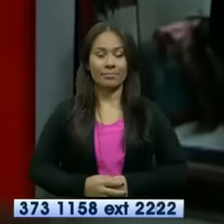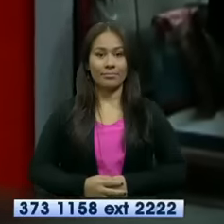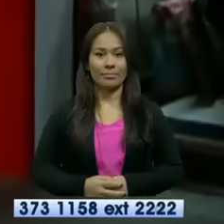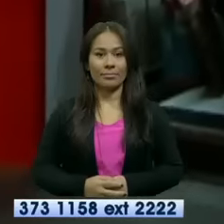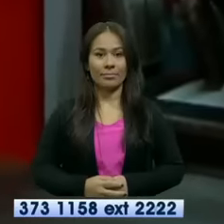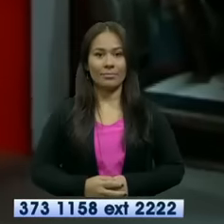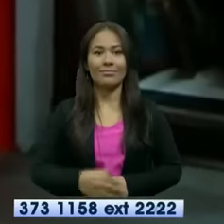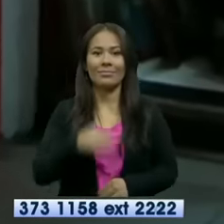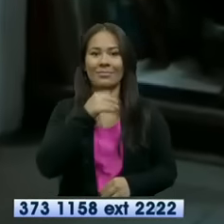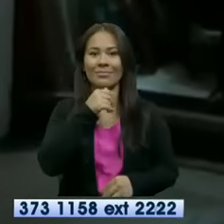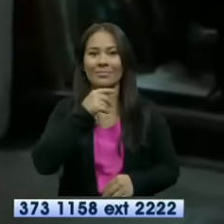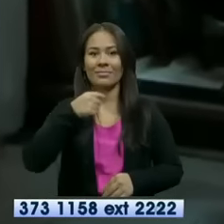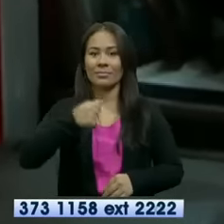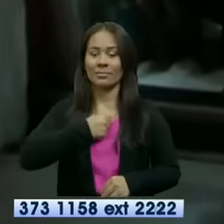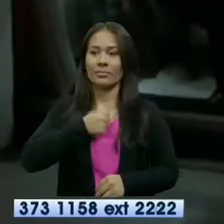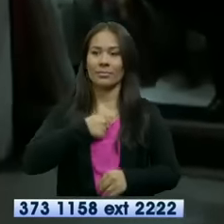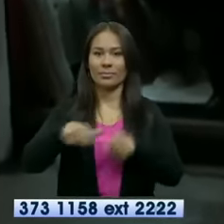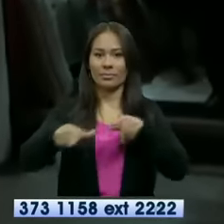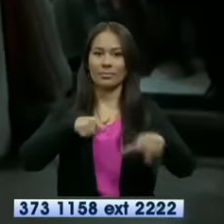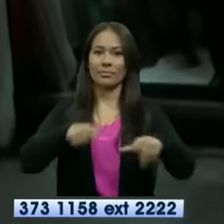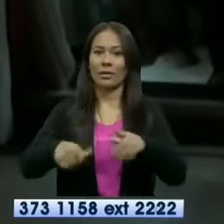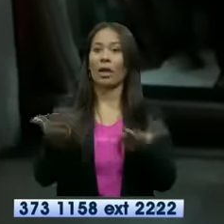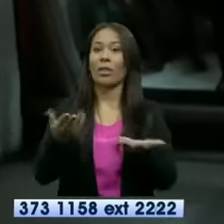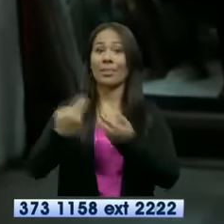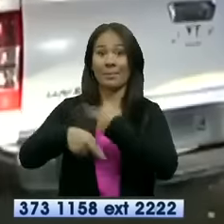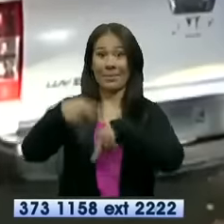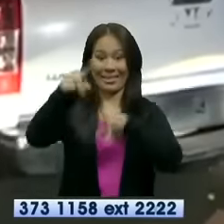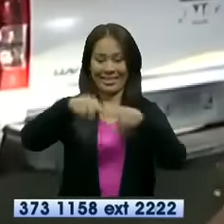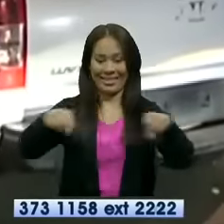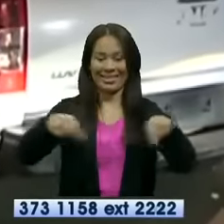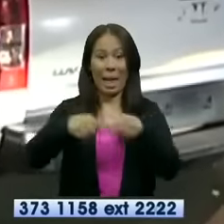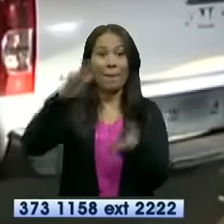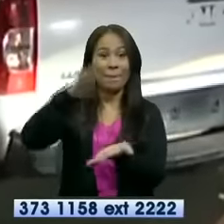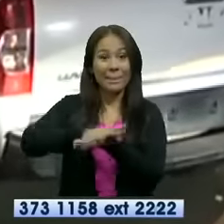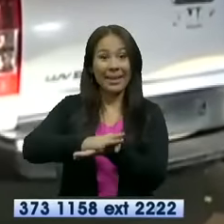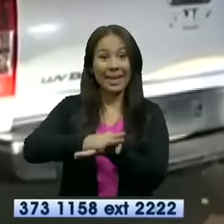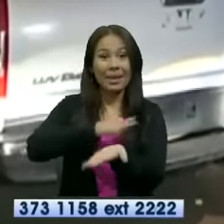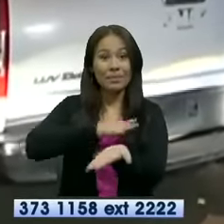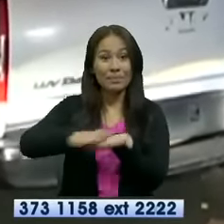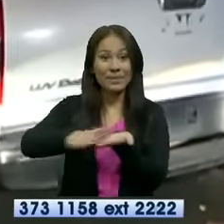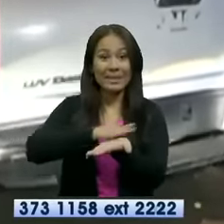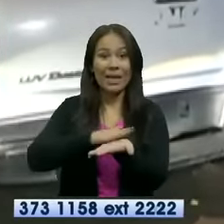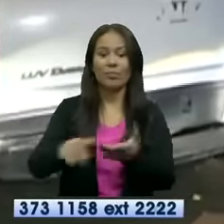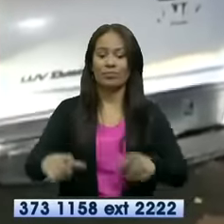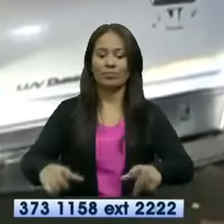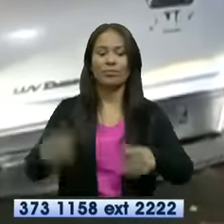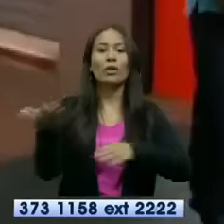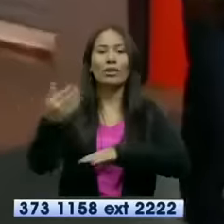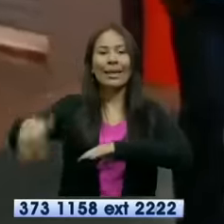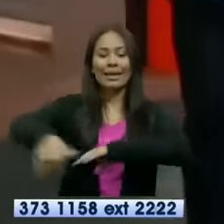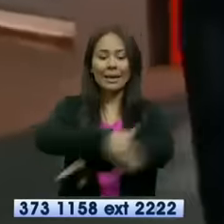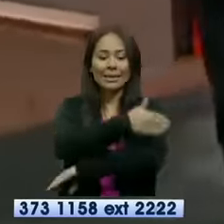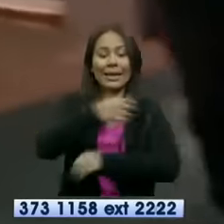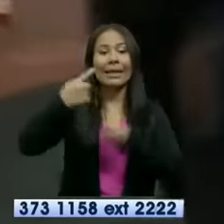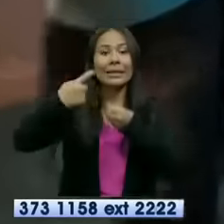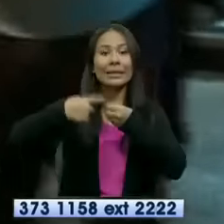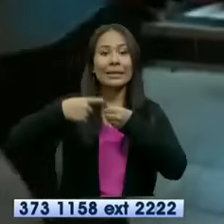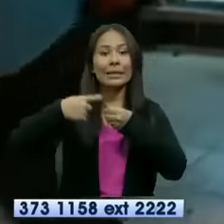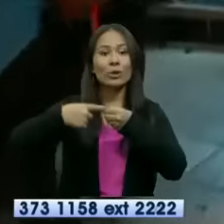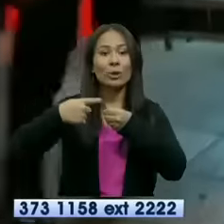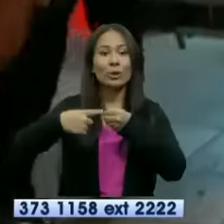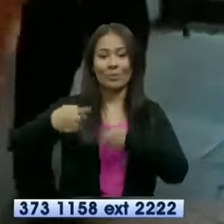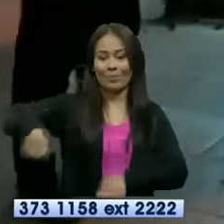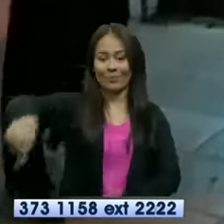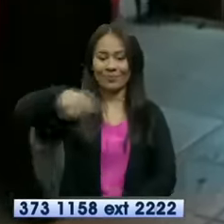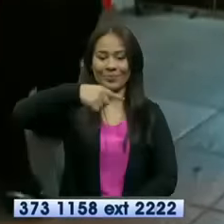La propietaria de un local de cerámicas ubicado en la avenida Quito entre Clemente Vallén y Aguirre fue detenida a